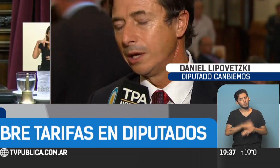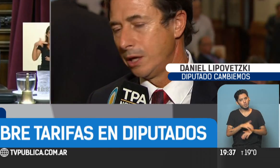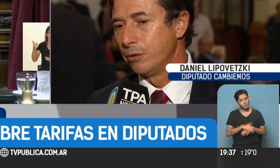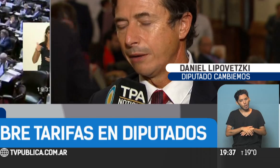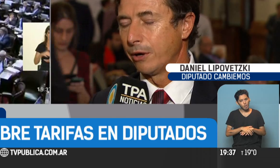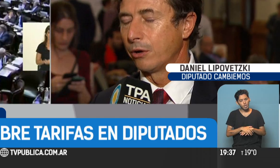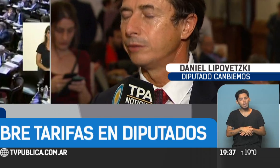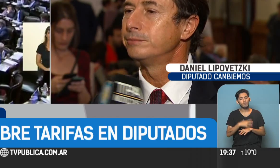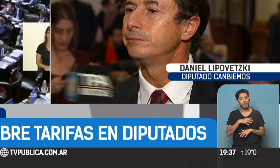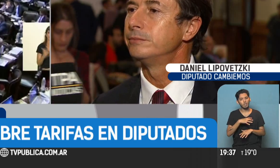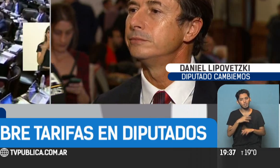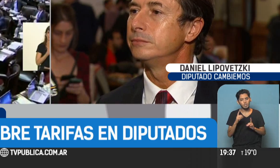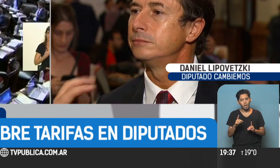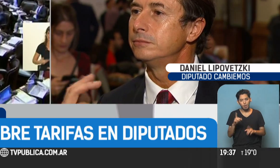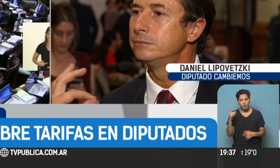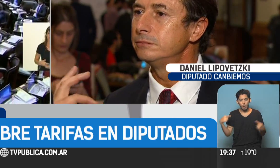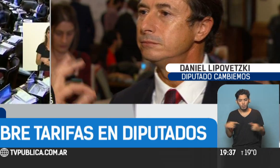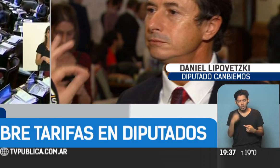oposición y un grave error, ¿no?